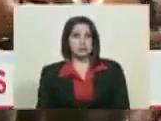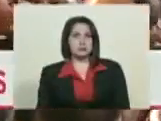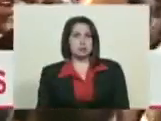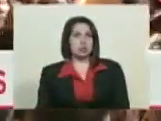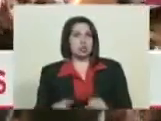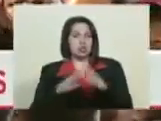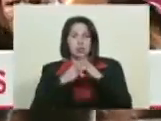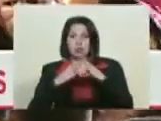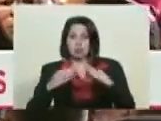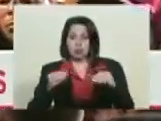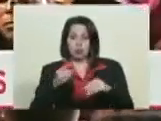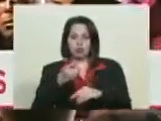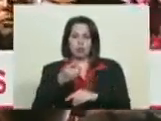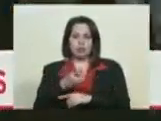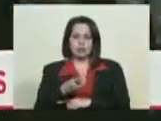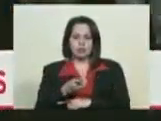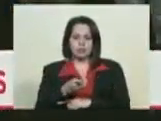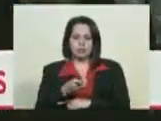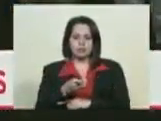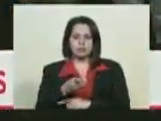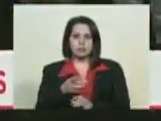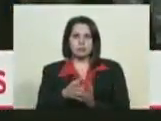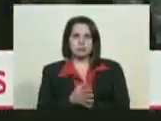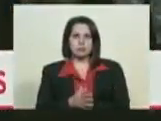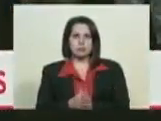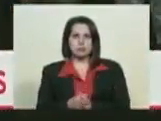Todos debemos